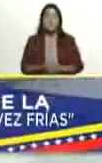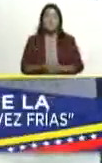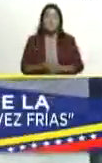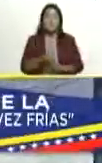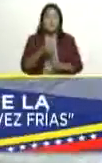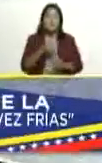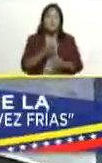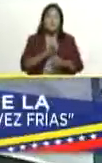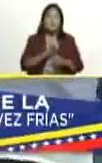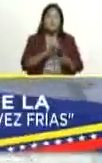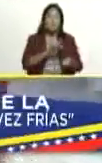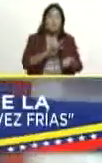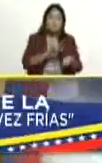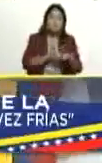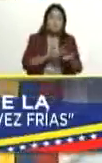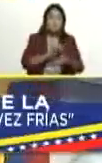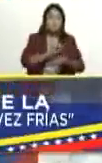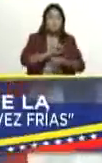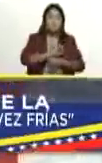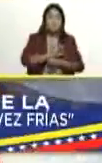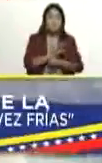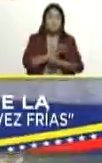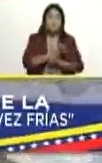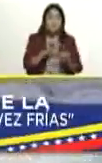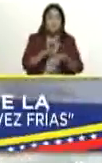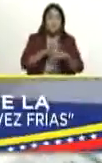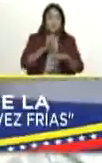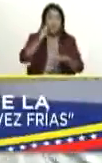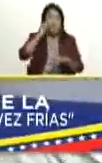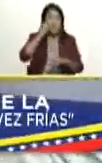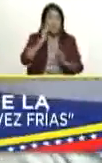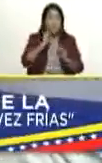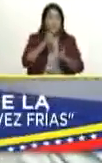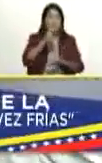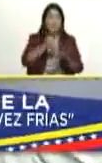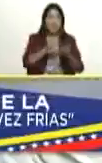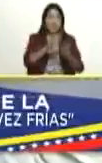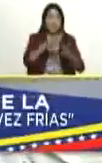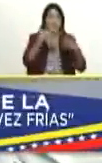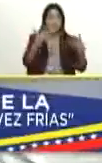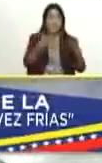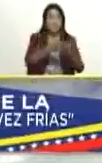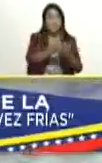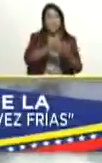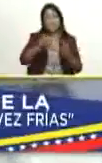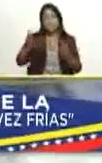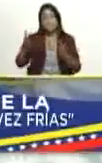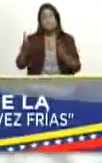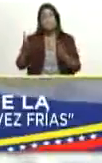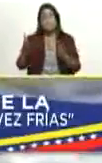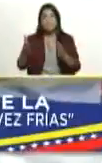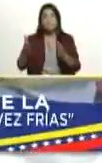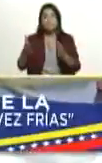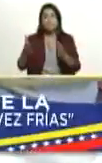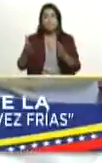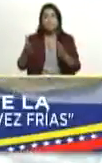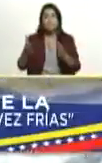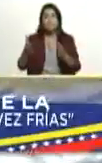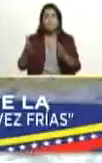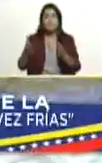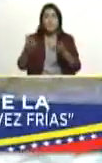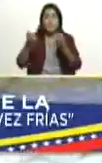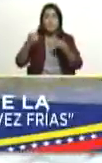pandemia, recordemos que azotó al mundo entero desde el año 2019, así como la excelente labor de la rehabilitación de los